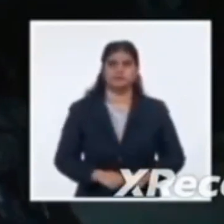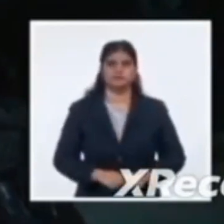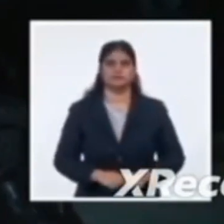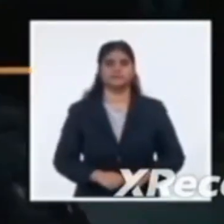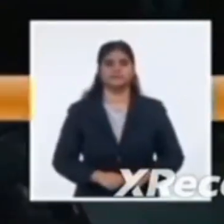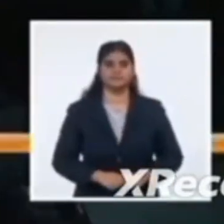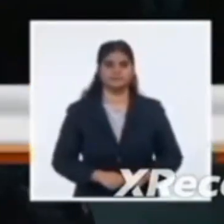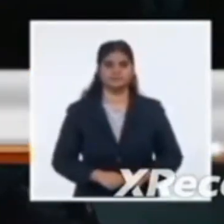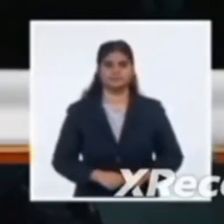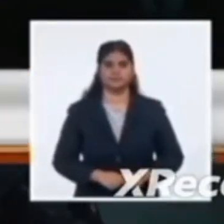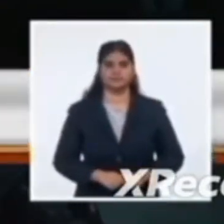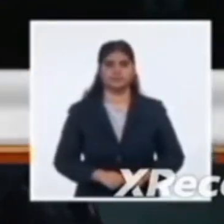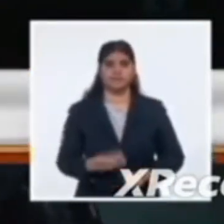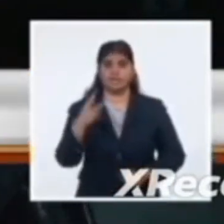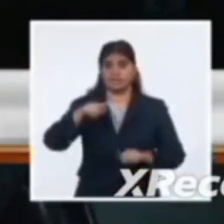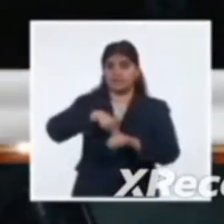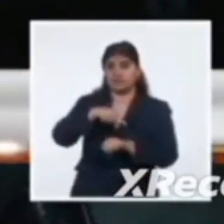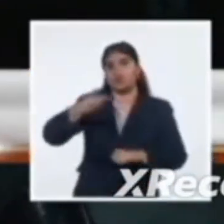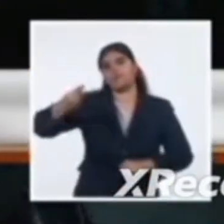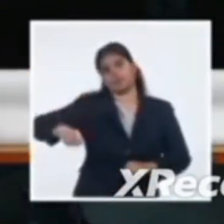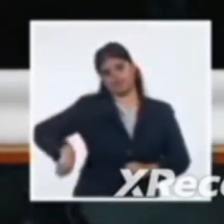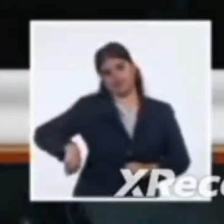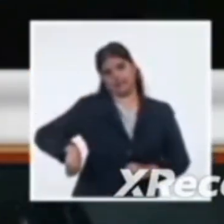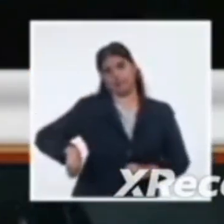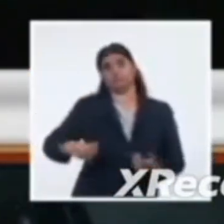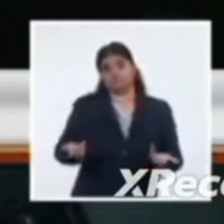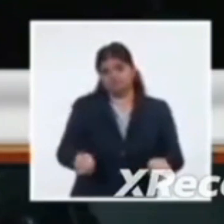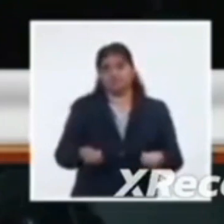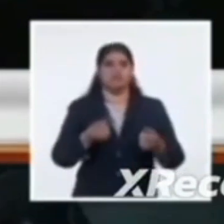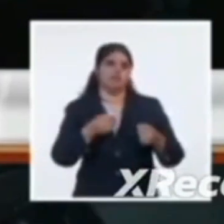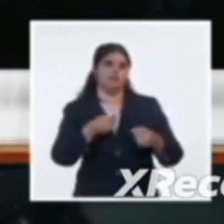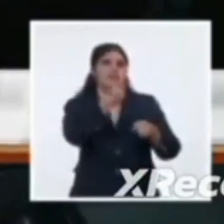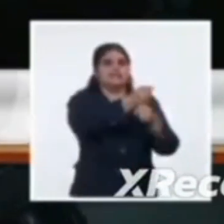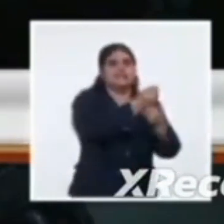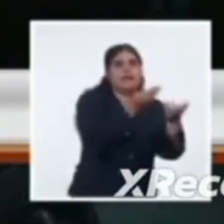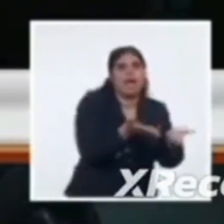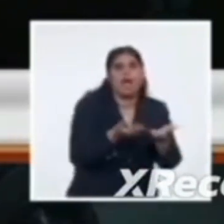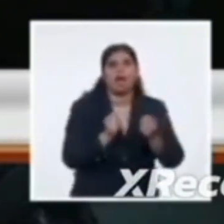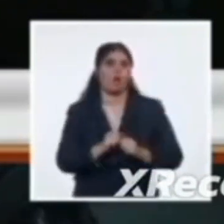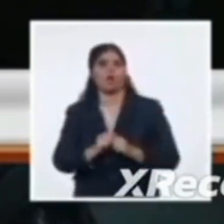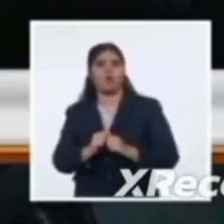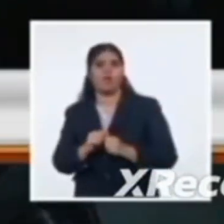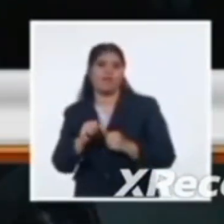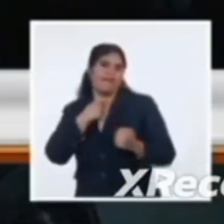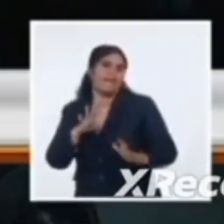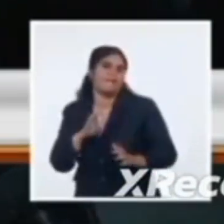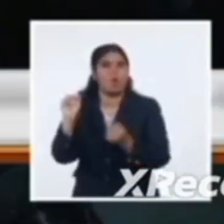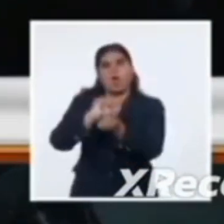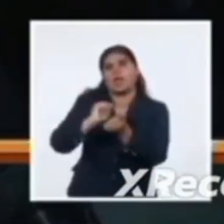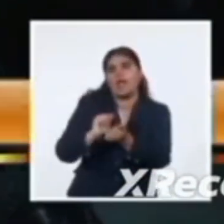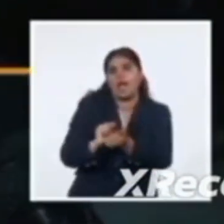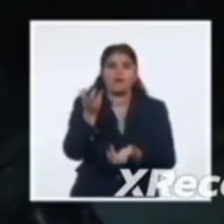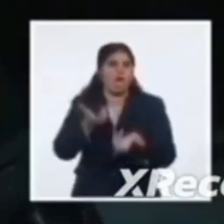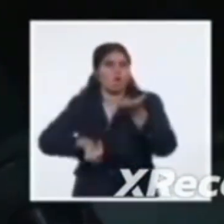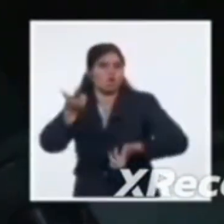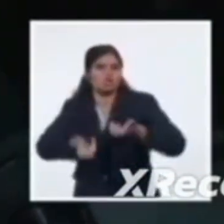tratamos de realizar las tareas que tenemos pendientes. Es decir, si vamos a lavar, sabemos que en el momento que